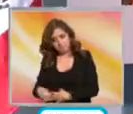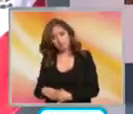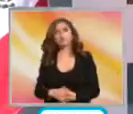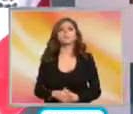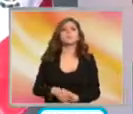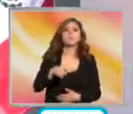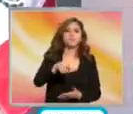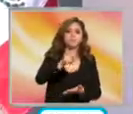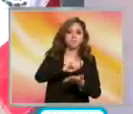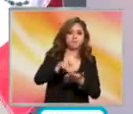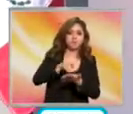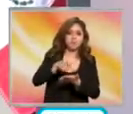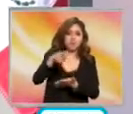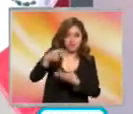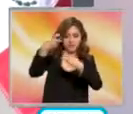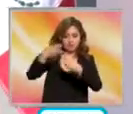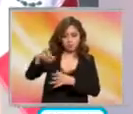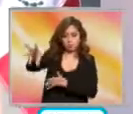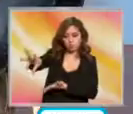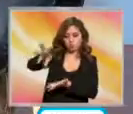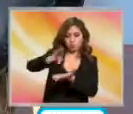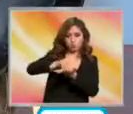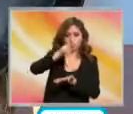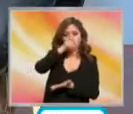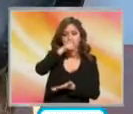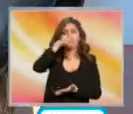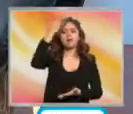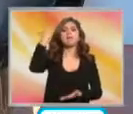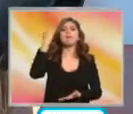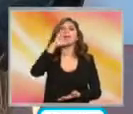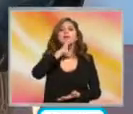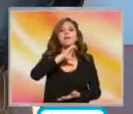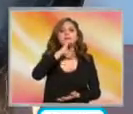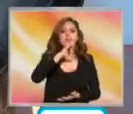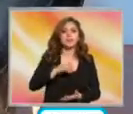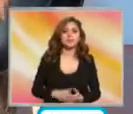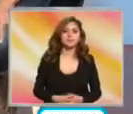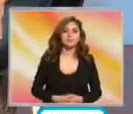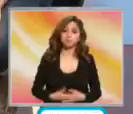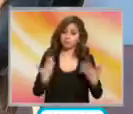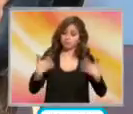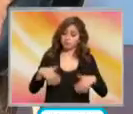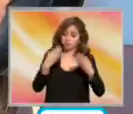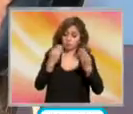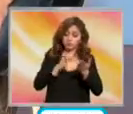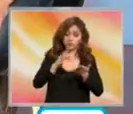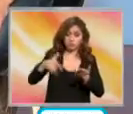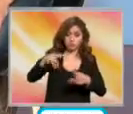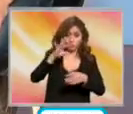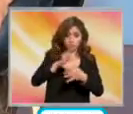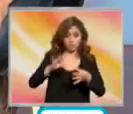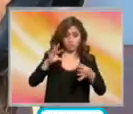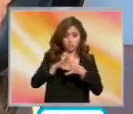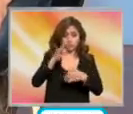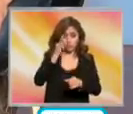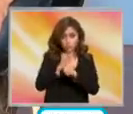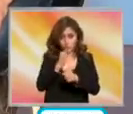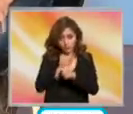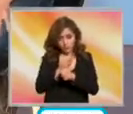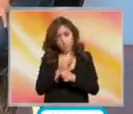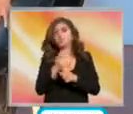mendocino, este códice que habla sobre origen, es desde ahí donde se toma el águila con Venustiano Carranza. Pues, Pues muchas ahí está. gracias, Muchas Francisco. gracias Pues por al esta